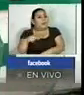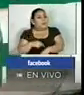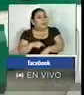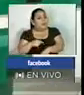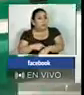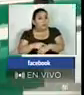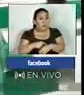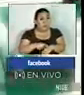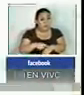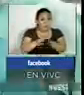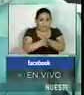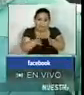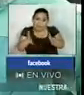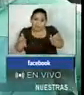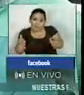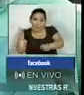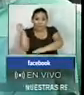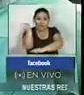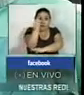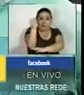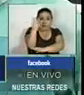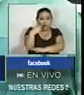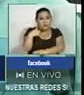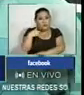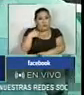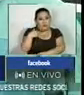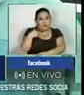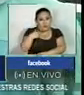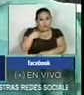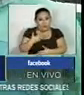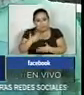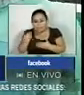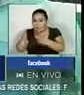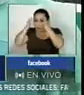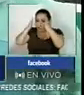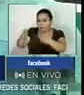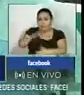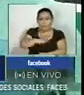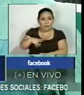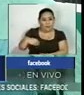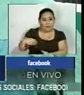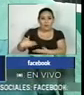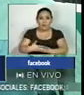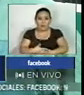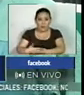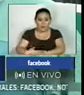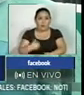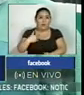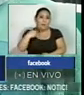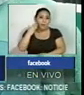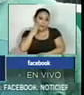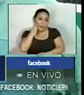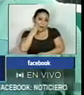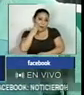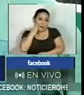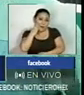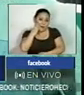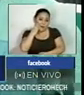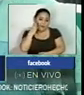cuarentena estaba pendiente de mi familia, de mis hijos, de mi mamá, que es una